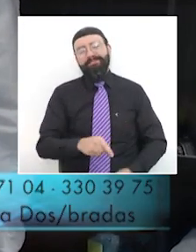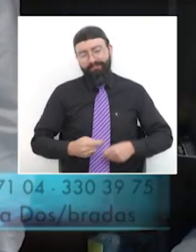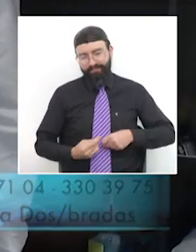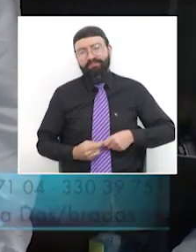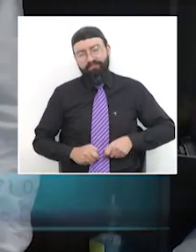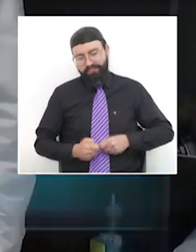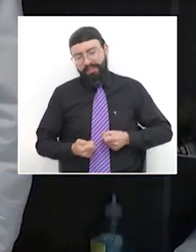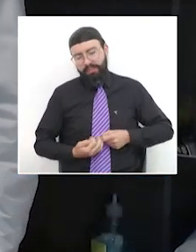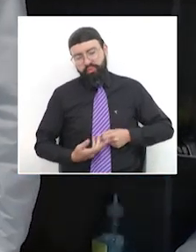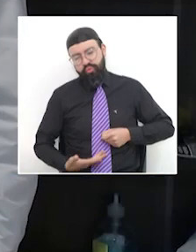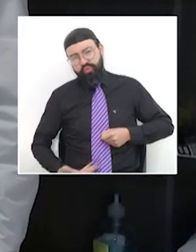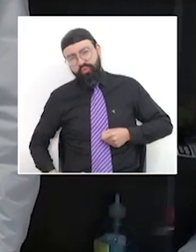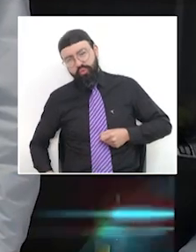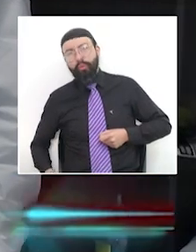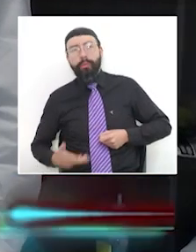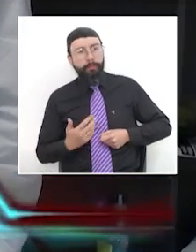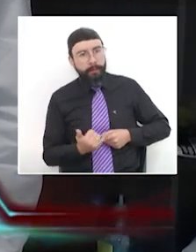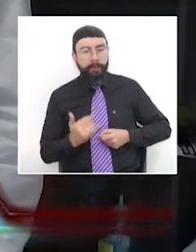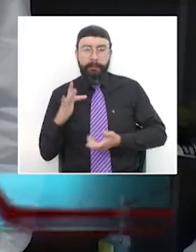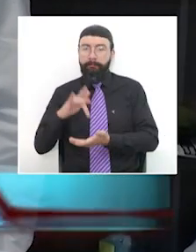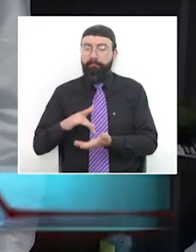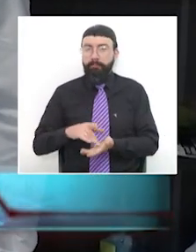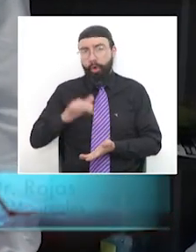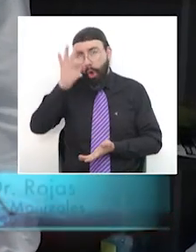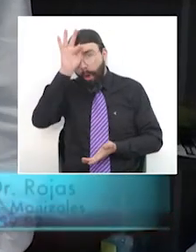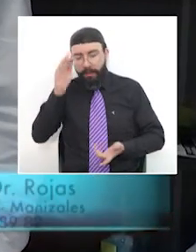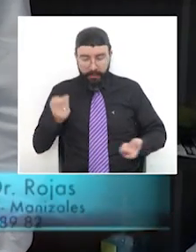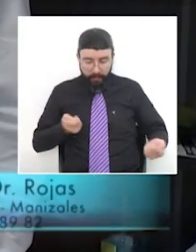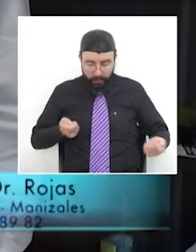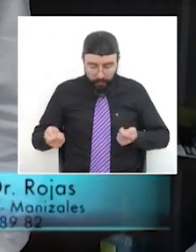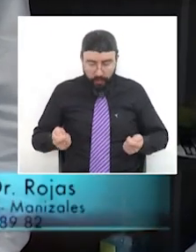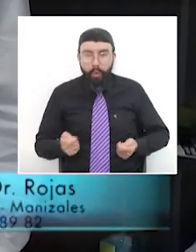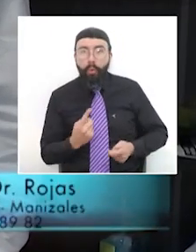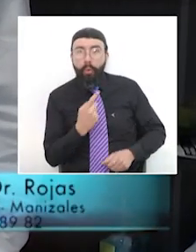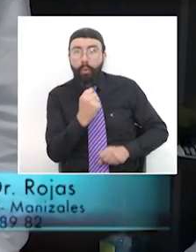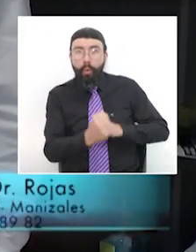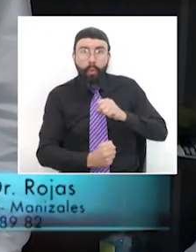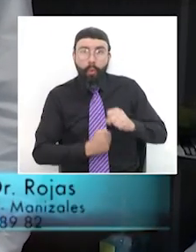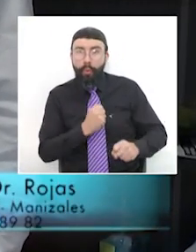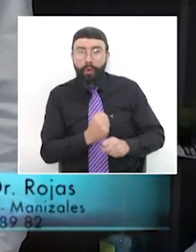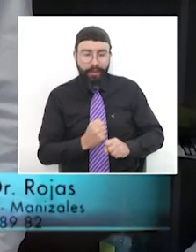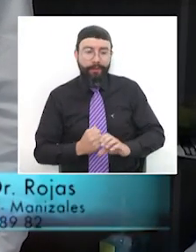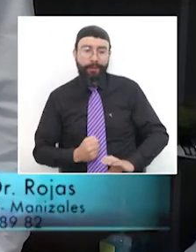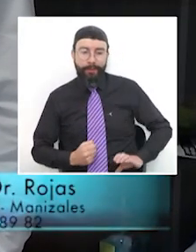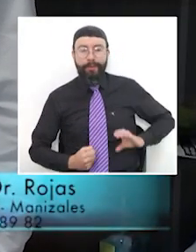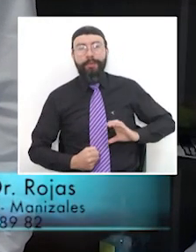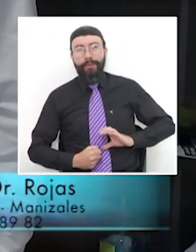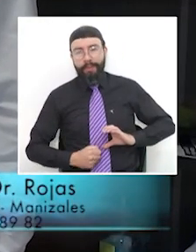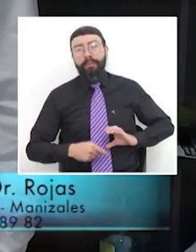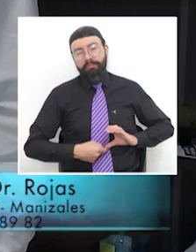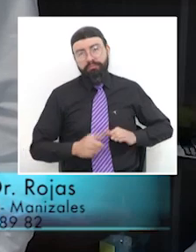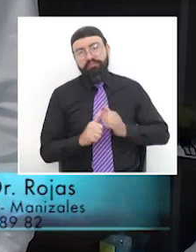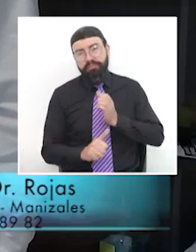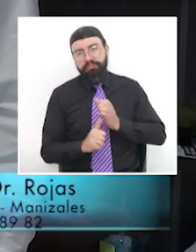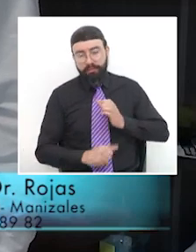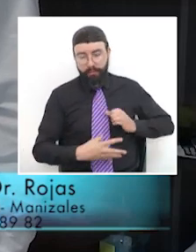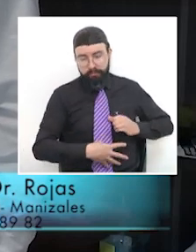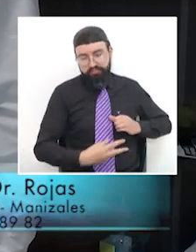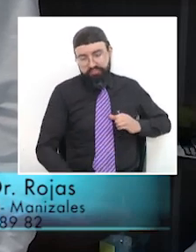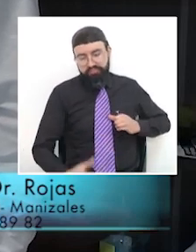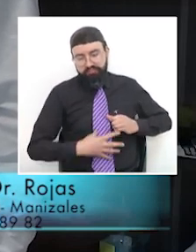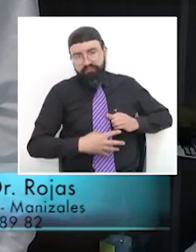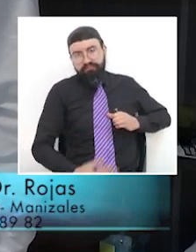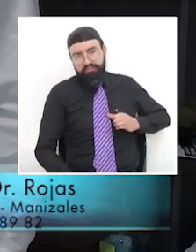el cual tuvo que ser manejado en hospitalización y tuvo por 1 año una colostomía. Posterior a eso, inicia